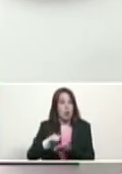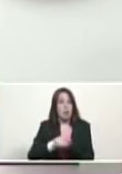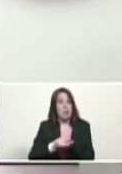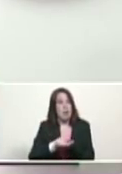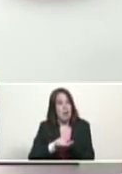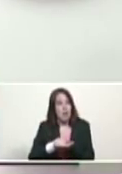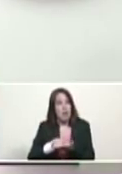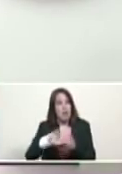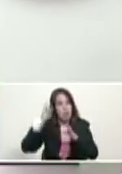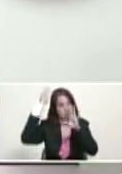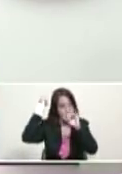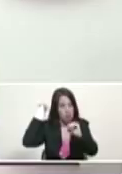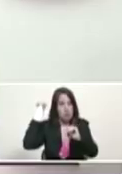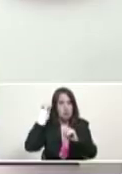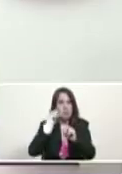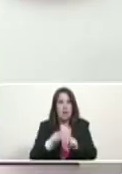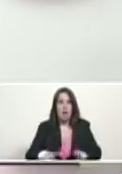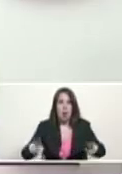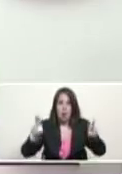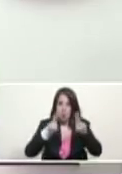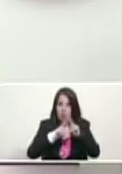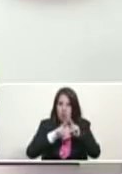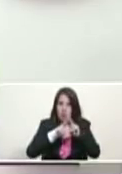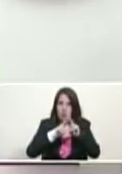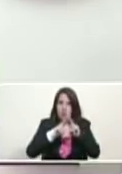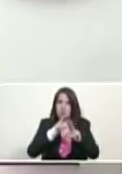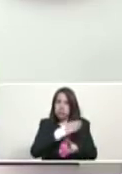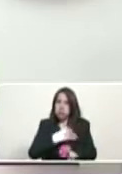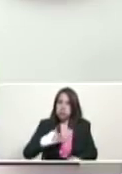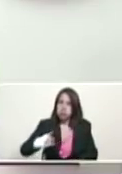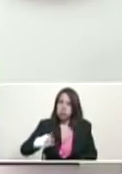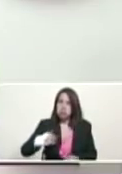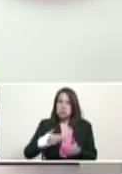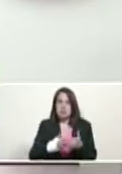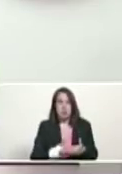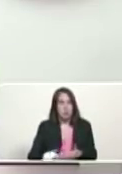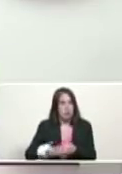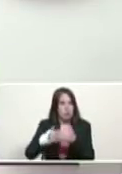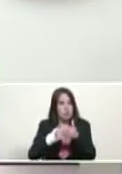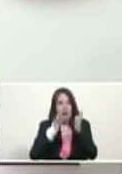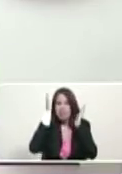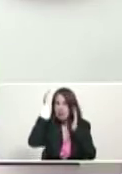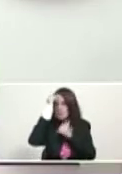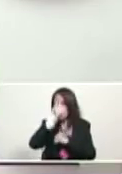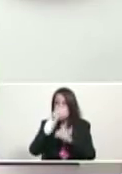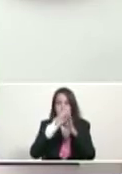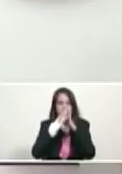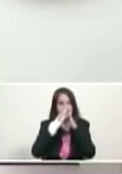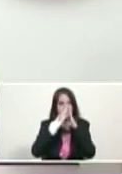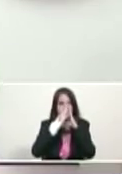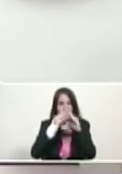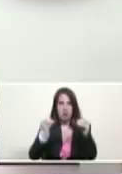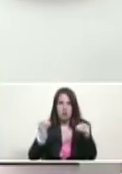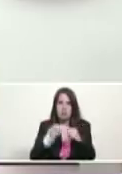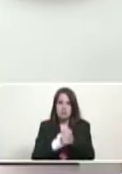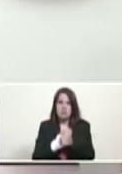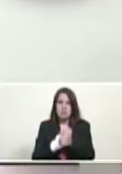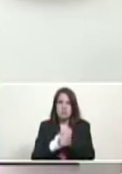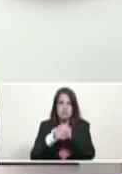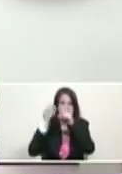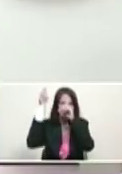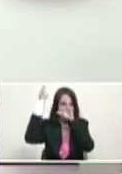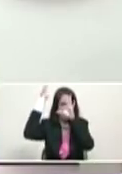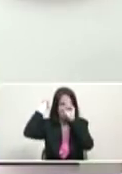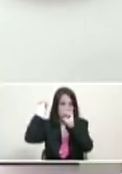Unidas. Y quiero que Estados Unidos tenga una oficina de intereses que atienda todos sus asuntos consulares,